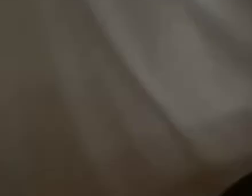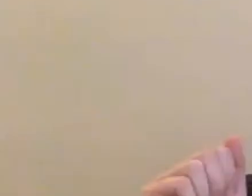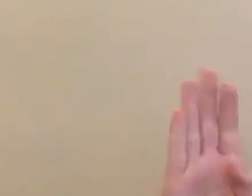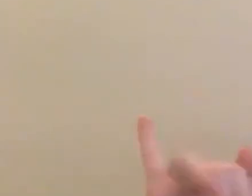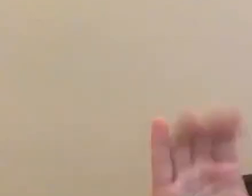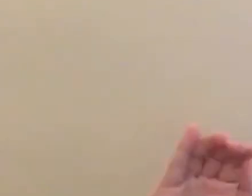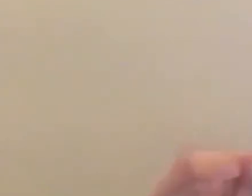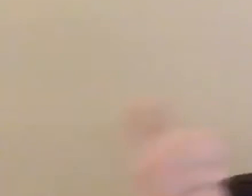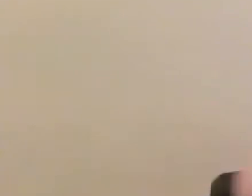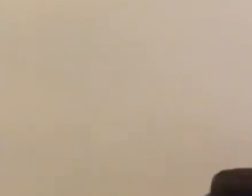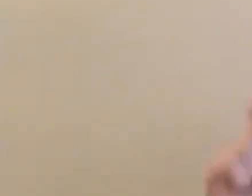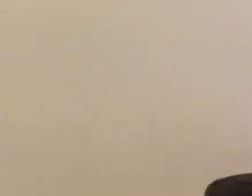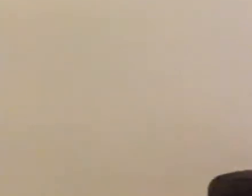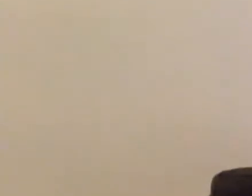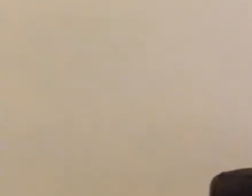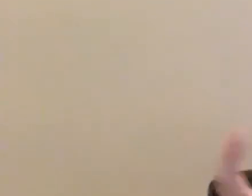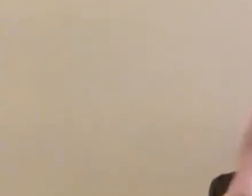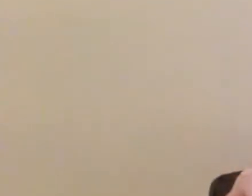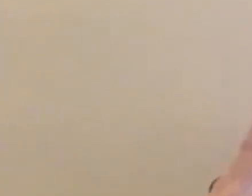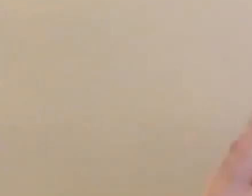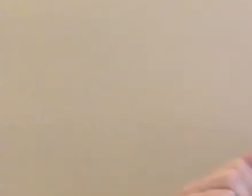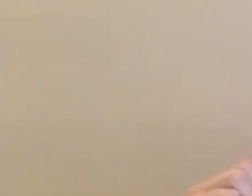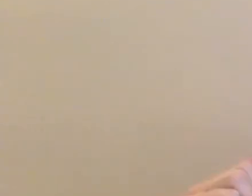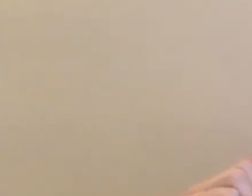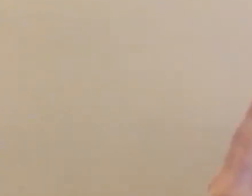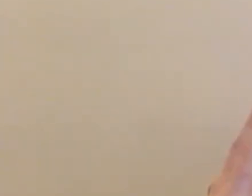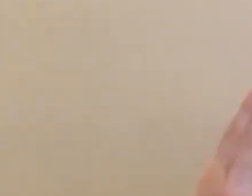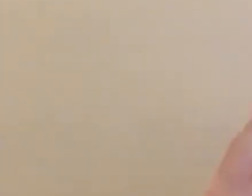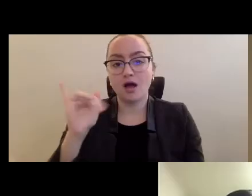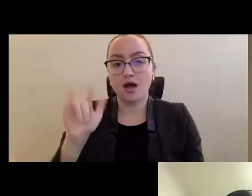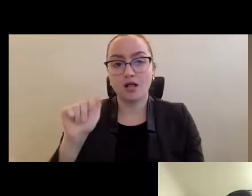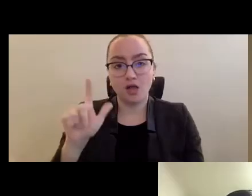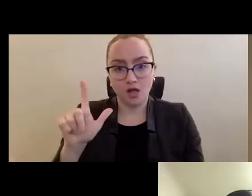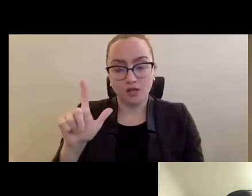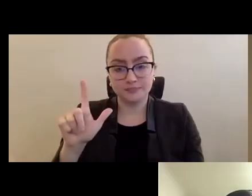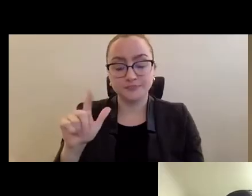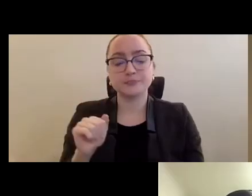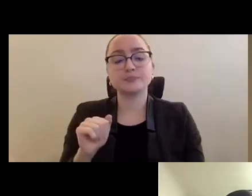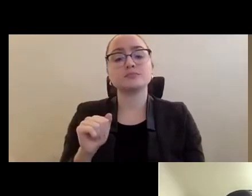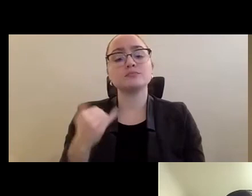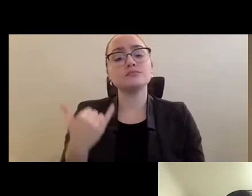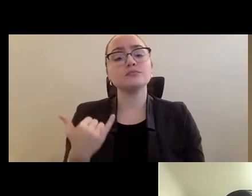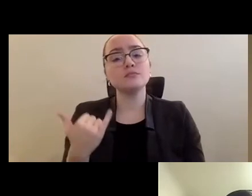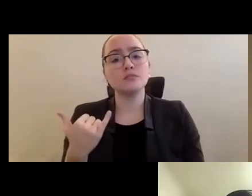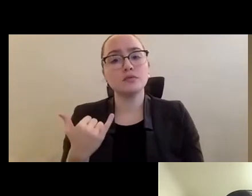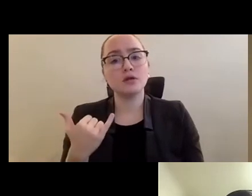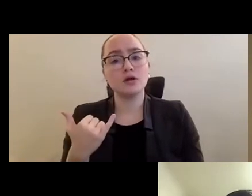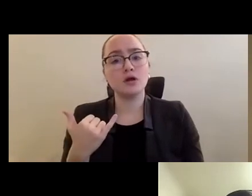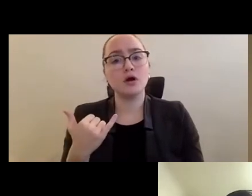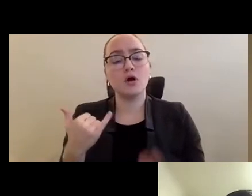Muchísimas gracias. Entonces hay otra pregunta para doctor Hillel. Yo voy a leer la pregunta. Doctor Hillel